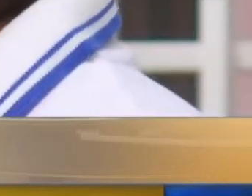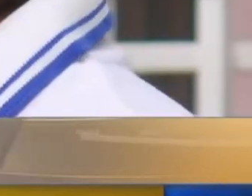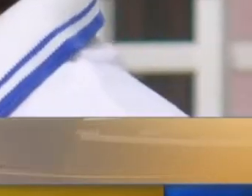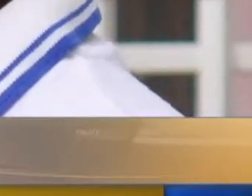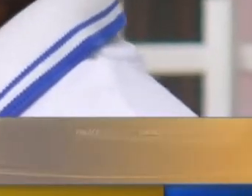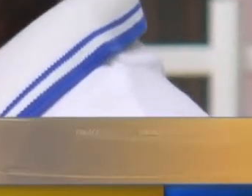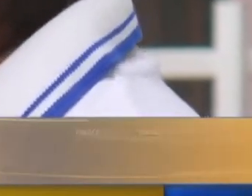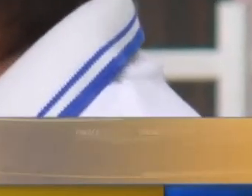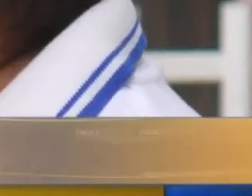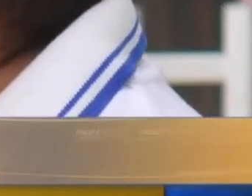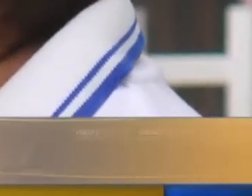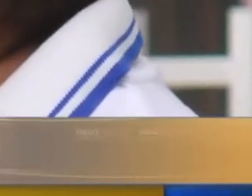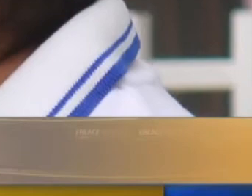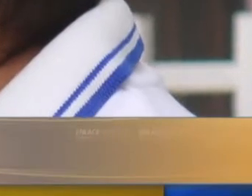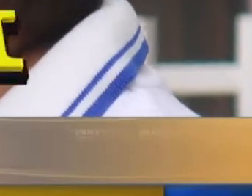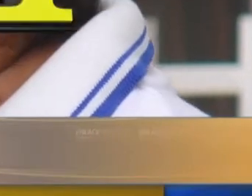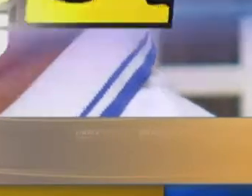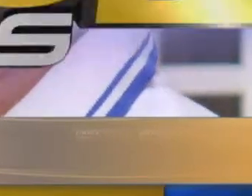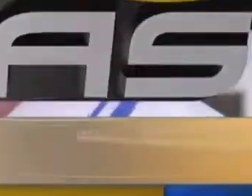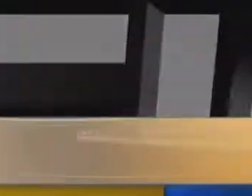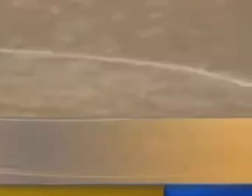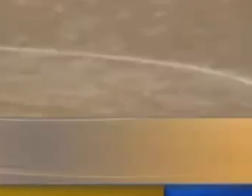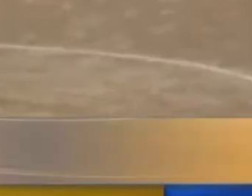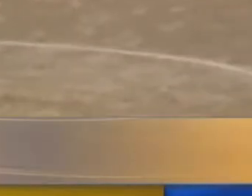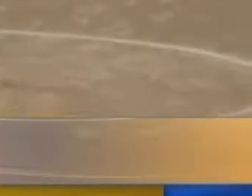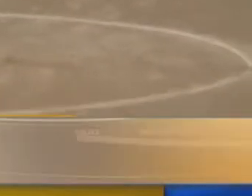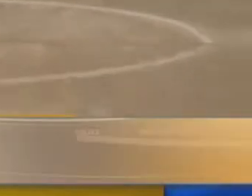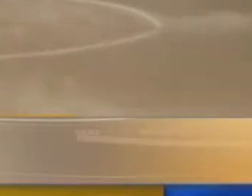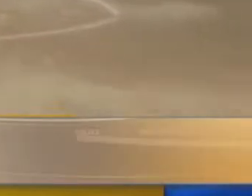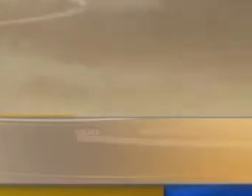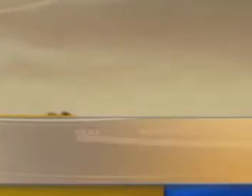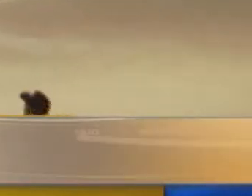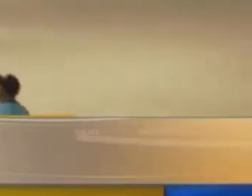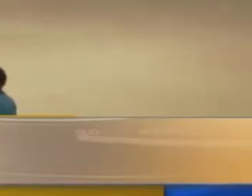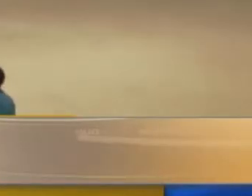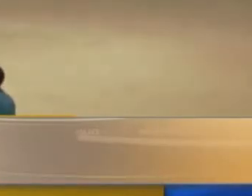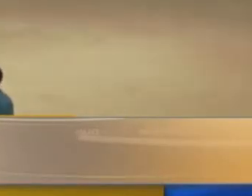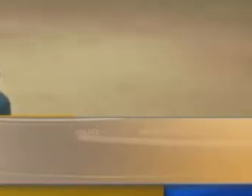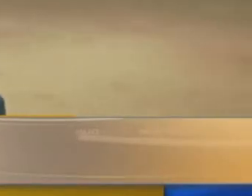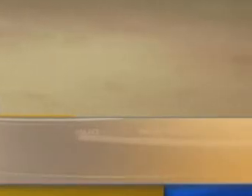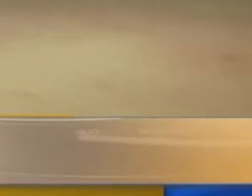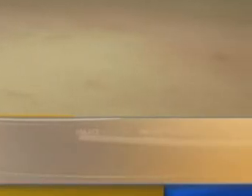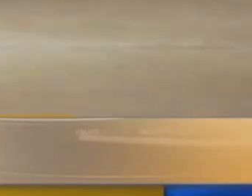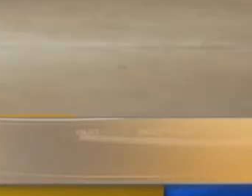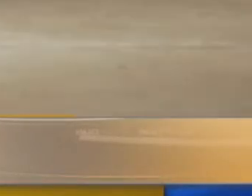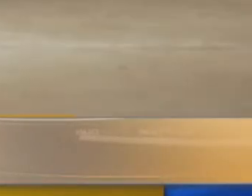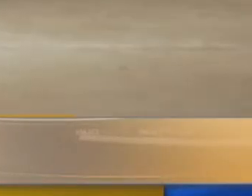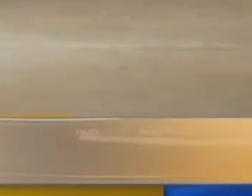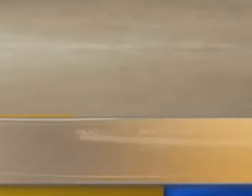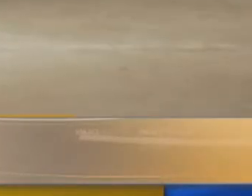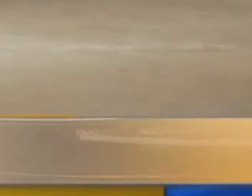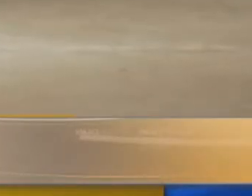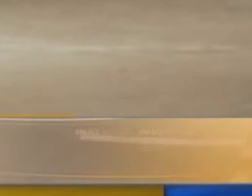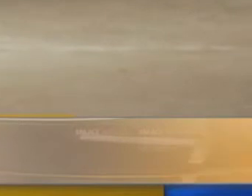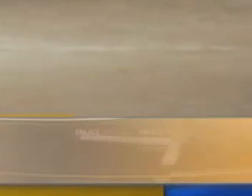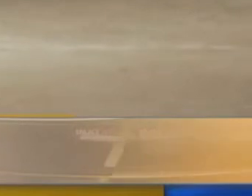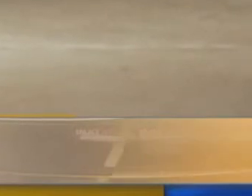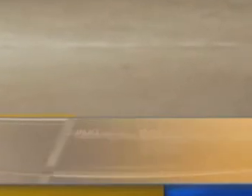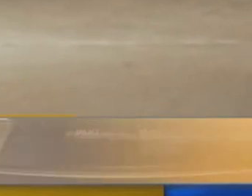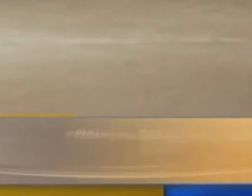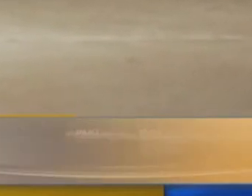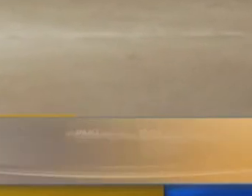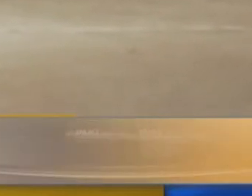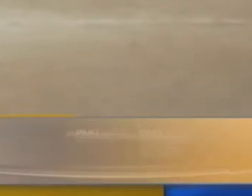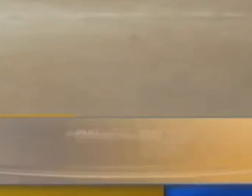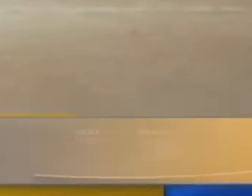a los estudiantes de colegios oficiales de la ciudad. En los deportes, Torneo Nacional de Softball Bola Rápida Categoría Abierta se desarrollará